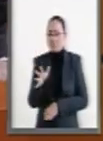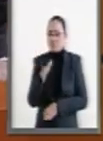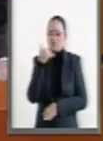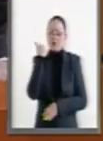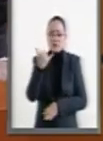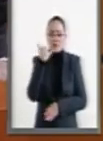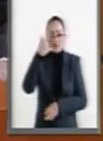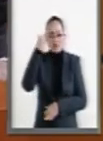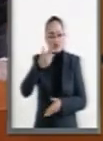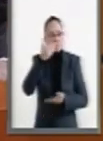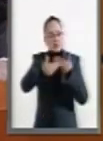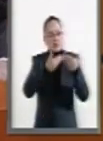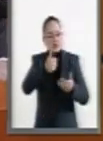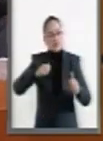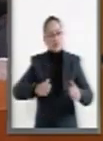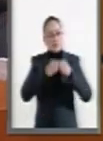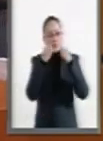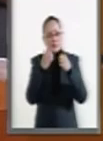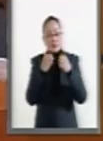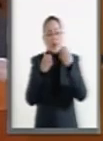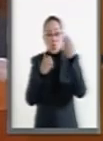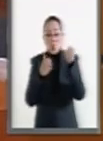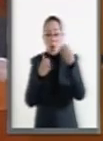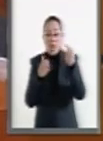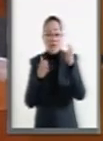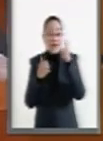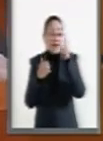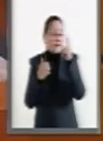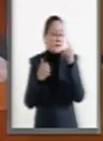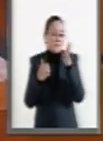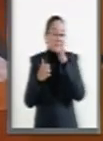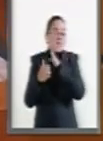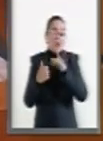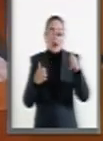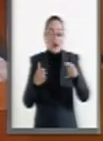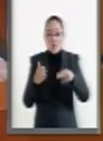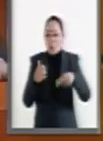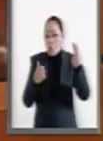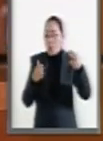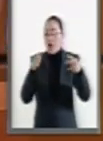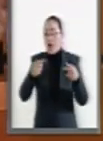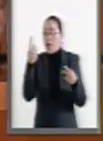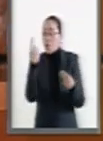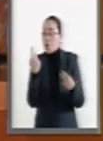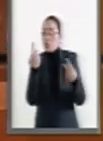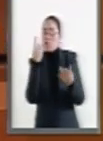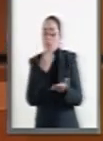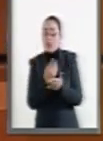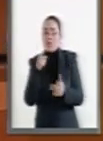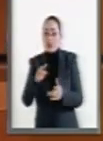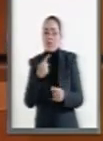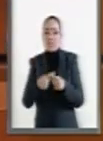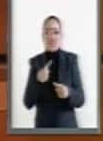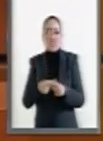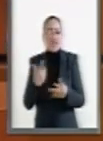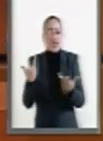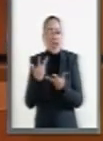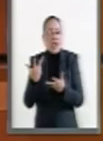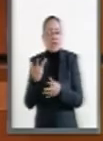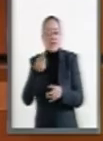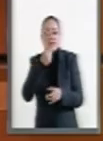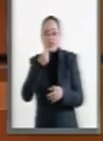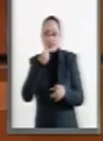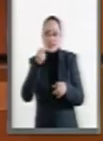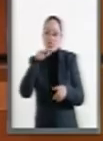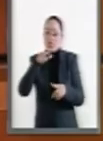los servicios de emergencia son falsas y por ende la mayoría de los casos los vienen realizando personas menores